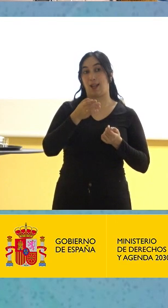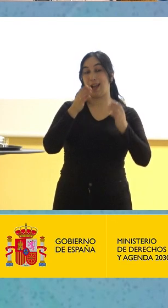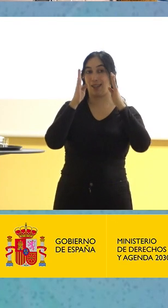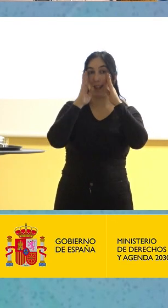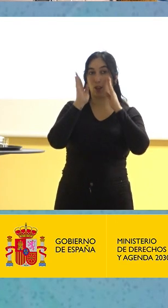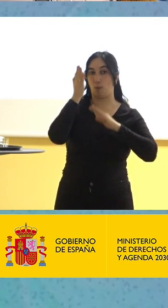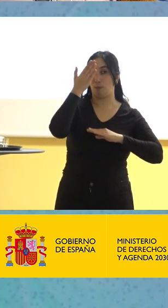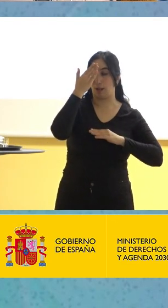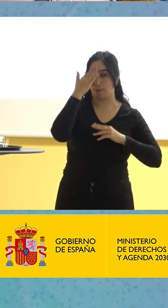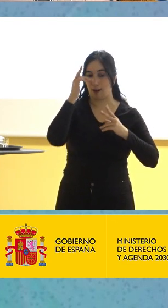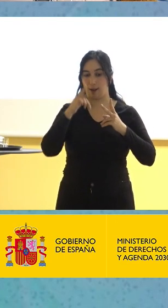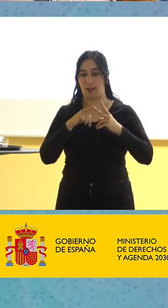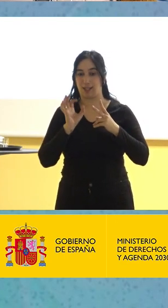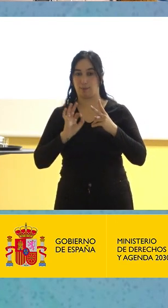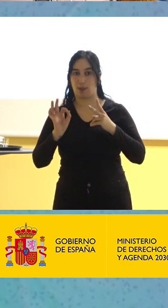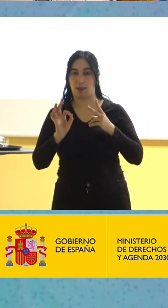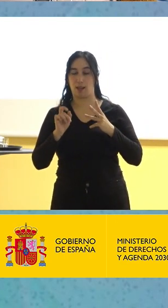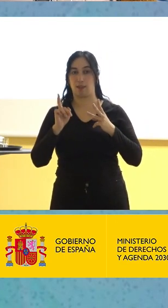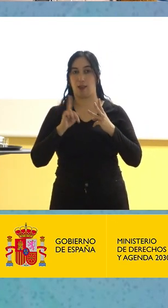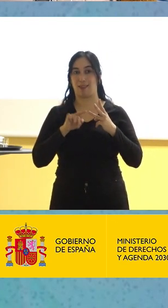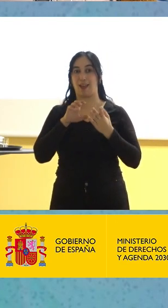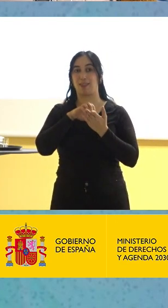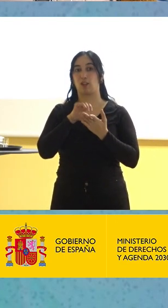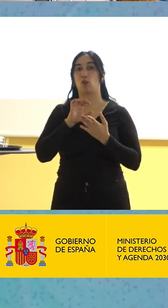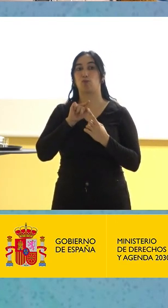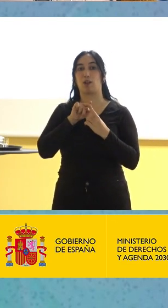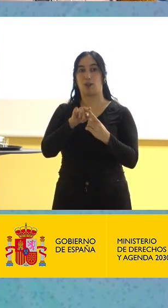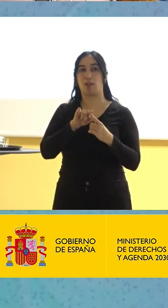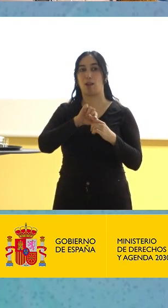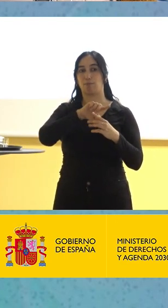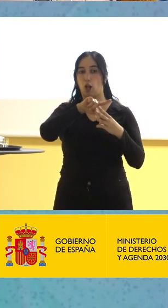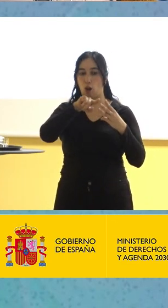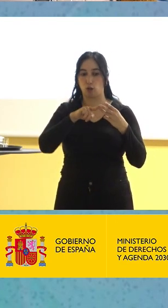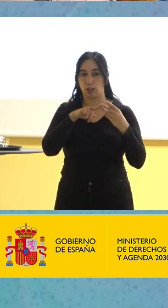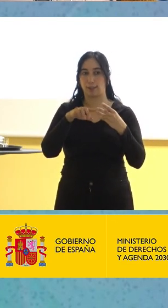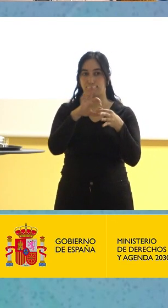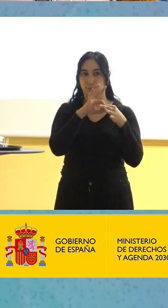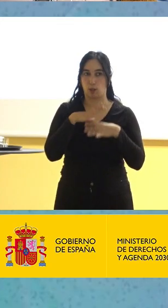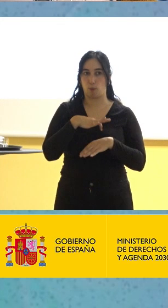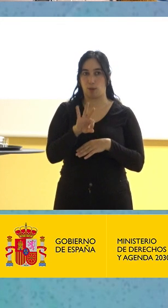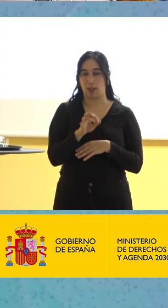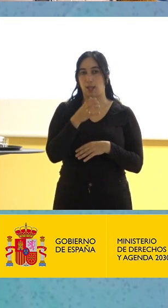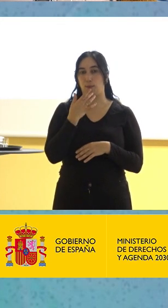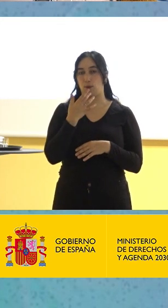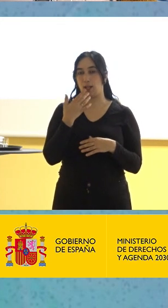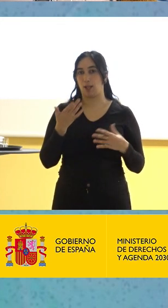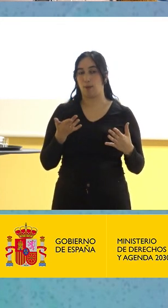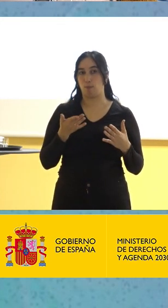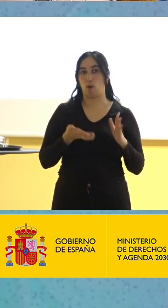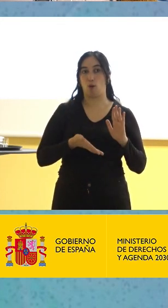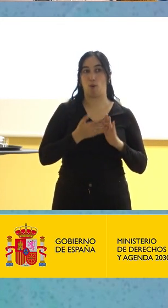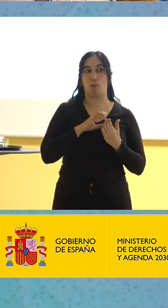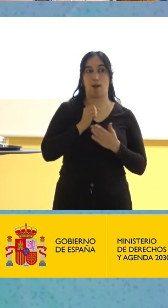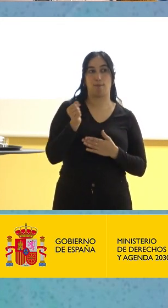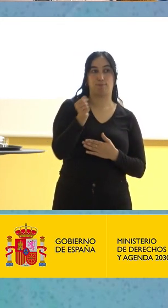primaria, la atención especializada y los centros de referencia, ¿no?, pues como comentábamos, desde la derivación a los TESUR, también